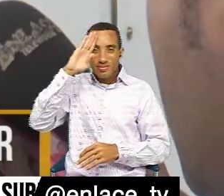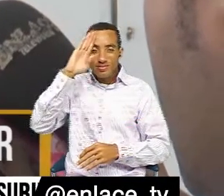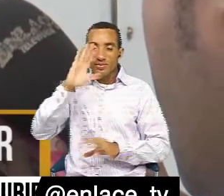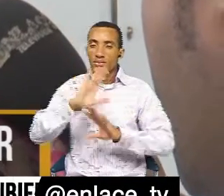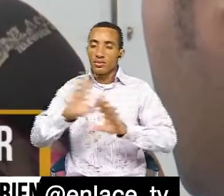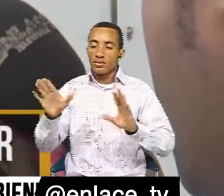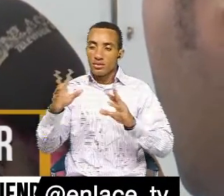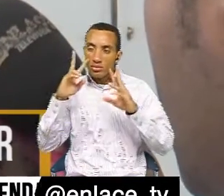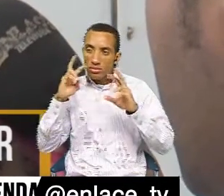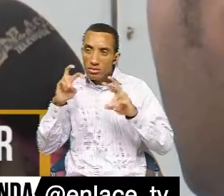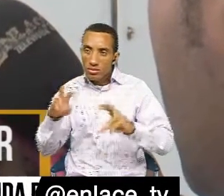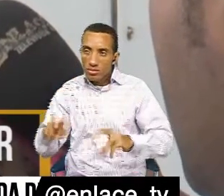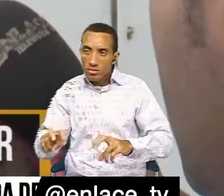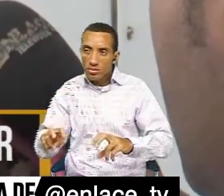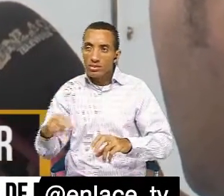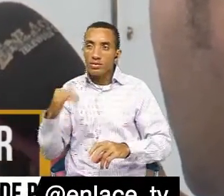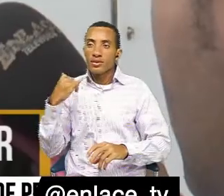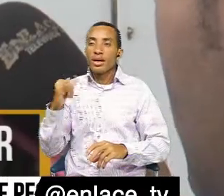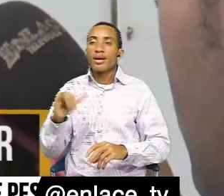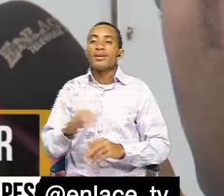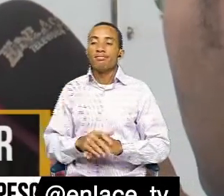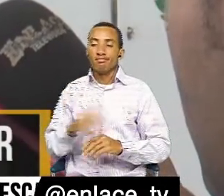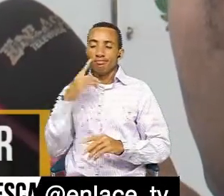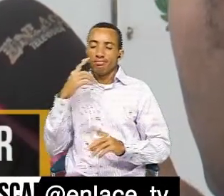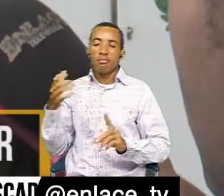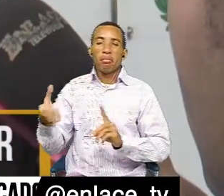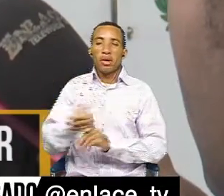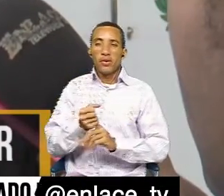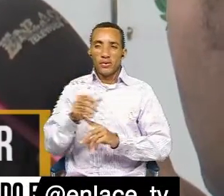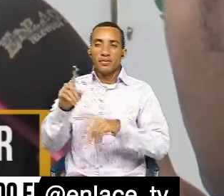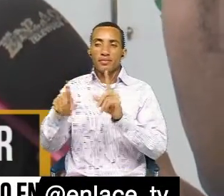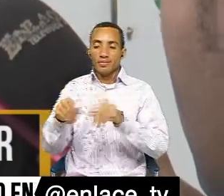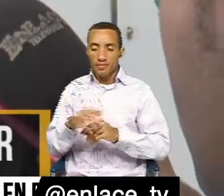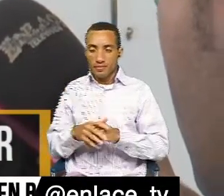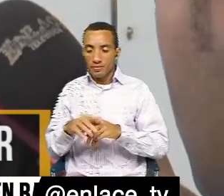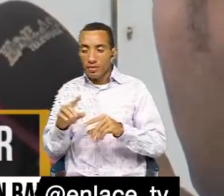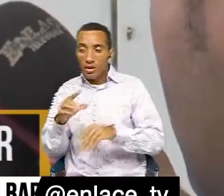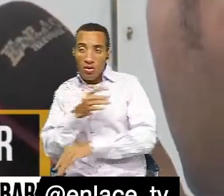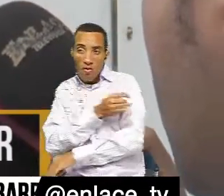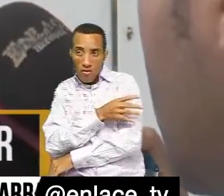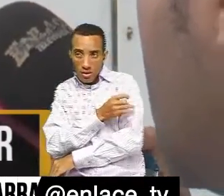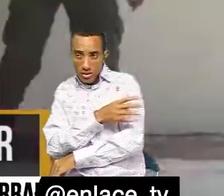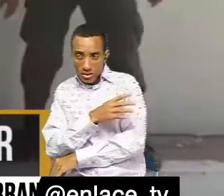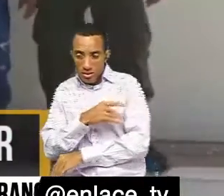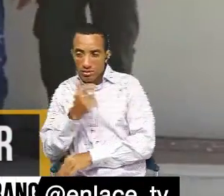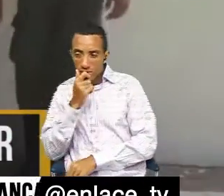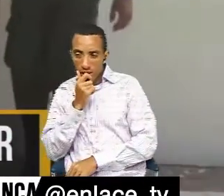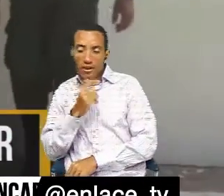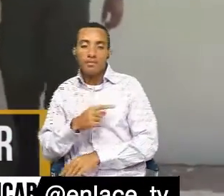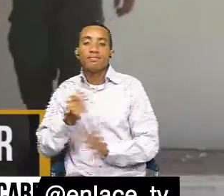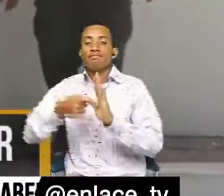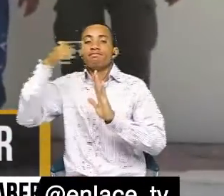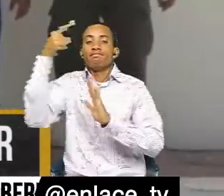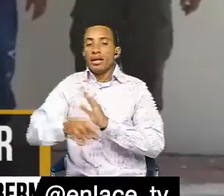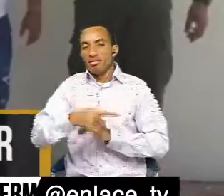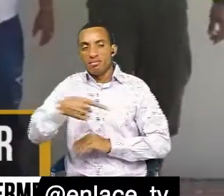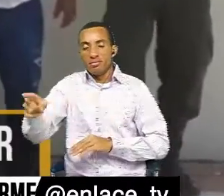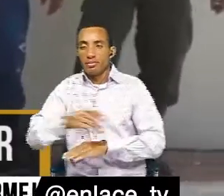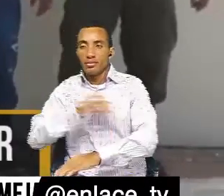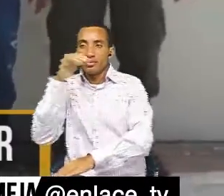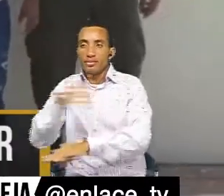las averiguaciones y que ha habido mérito, han encontrado mérito los señores fiscales para expedir las órdenes de captura. Las autoridades ratificaron